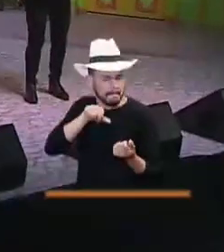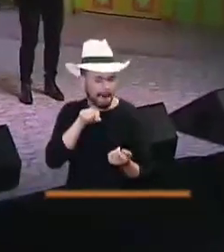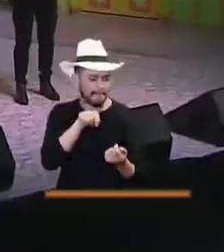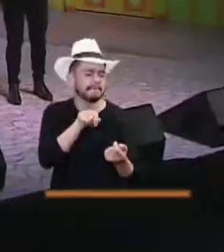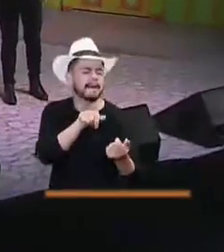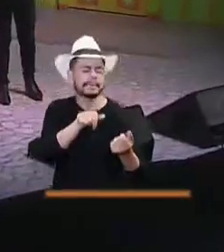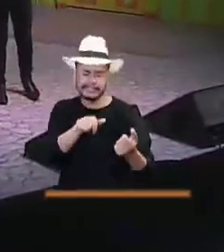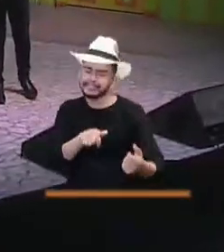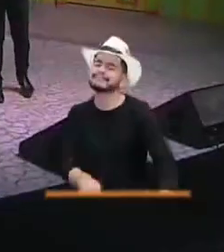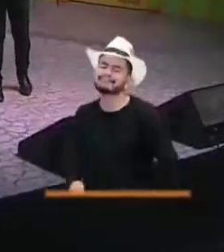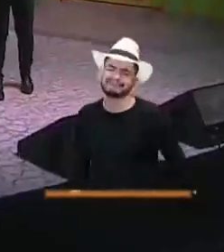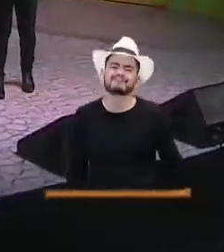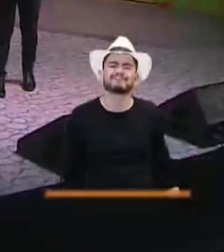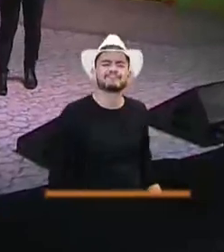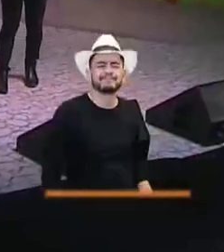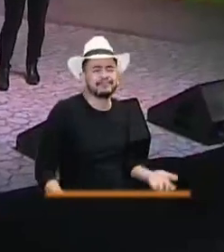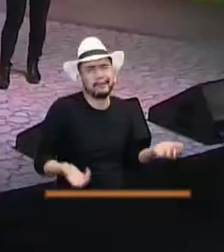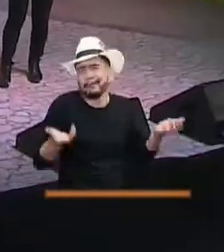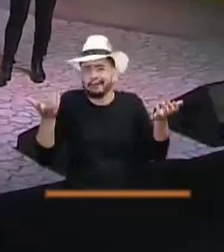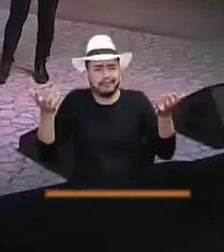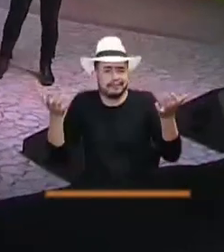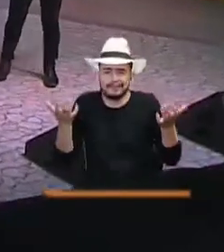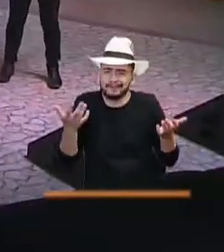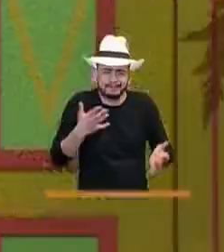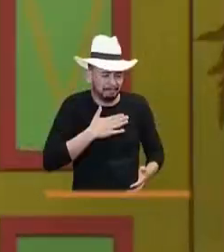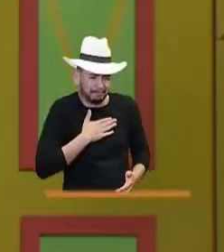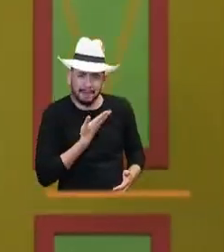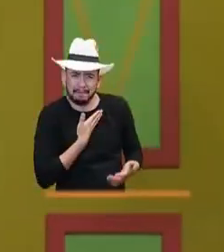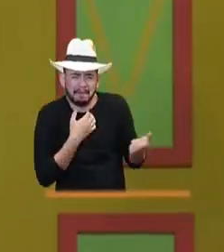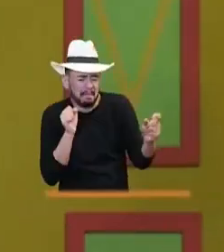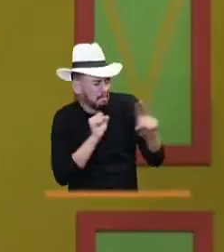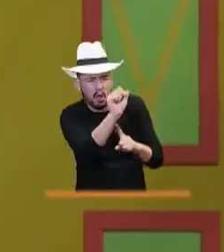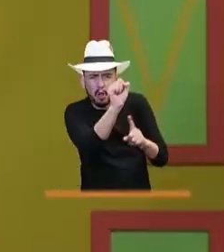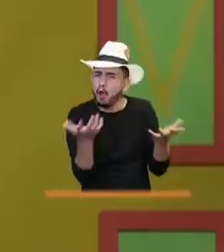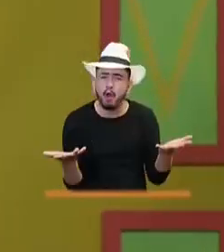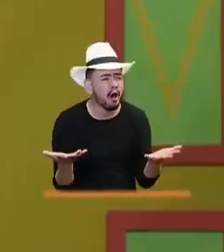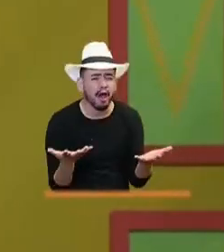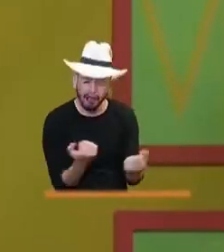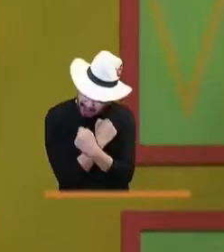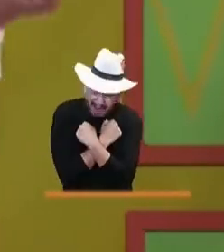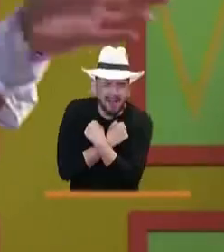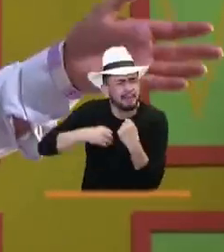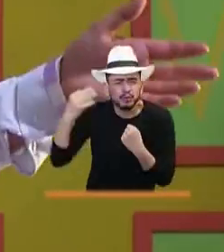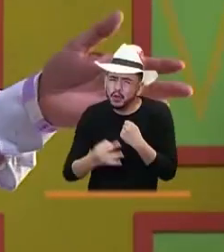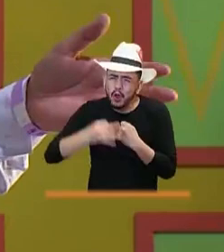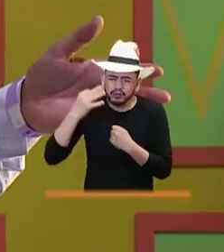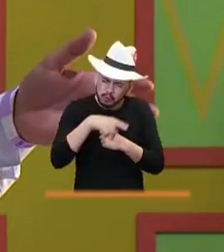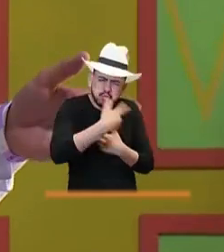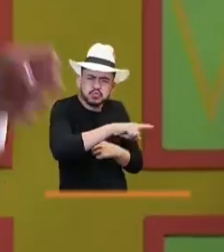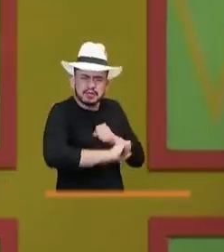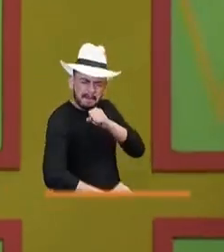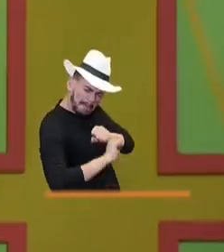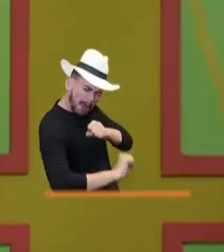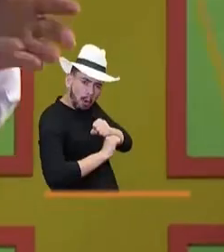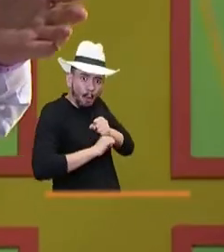¿Cómo no amar a las madres que siempre están a tu lado y donde hay varios